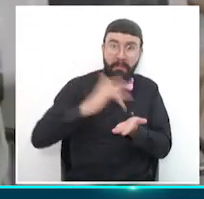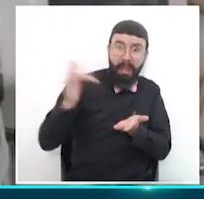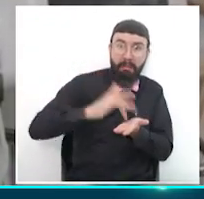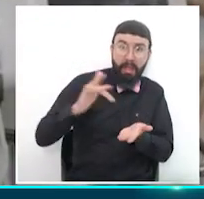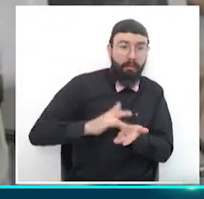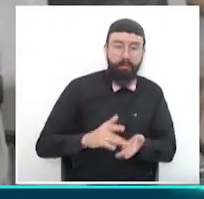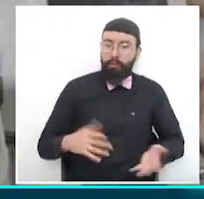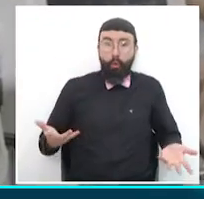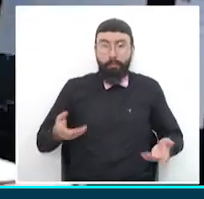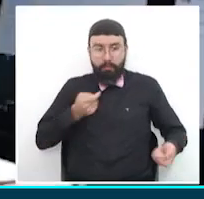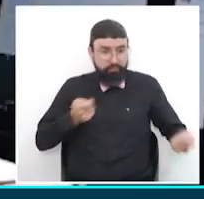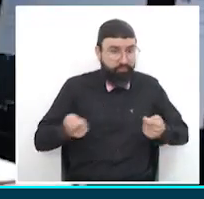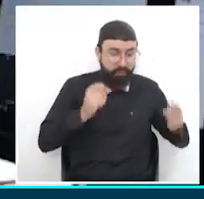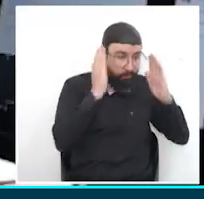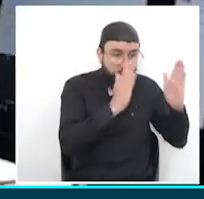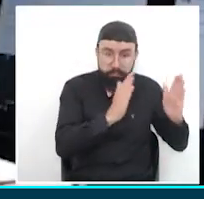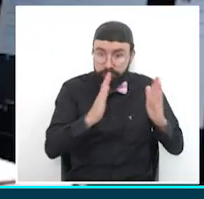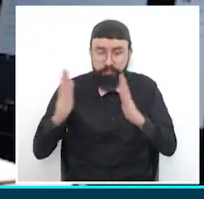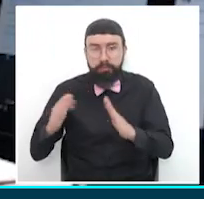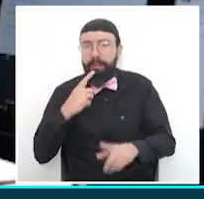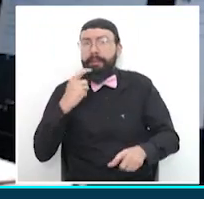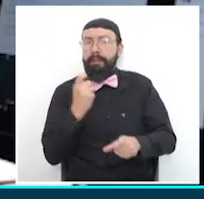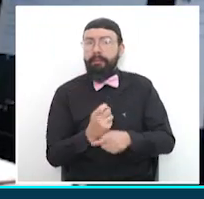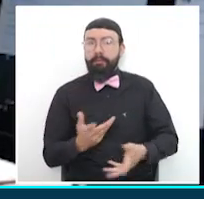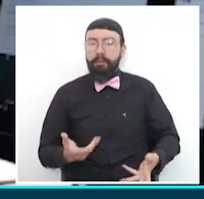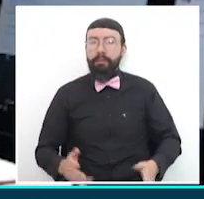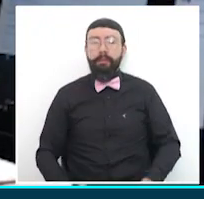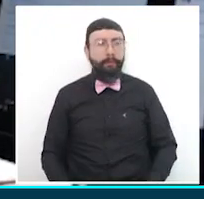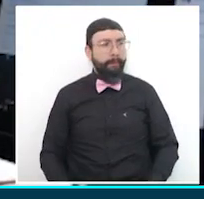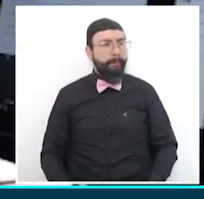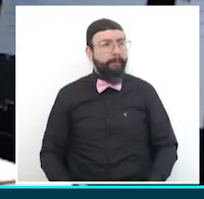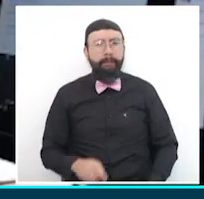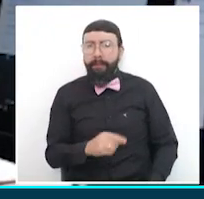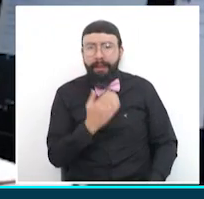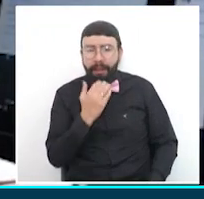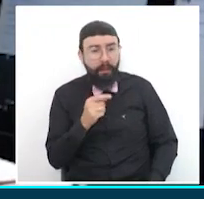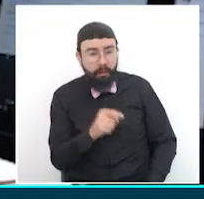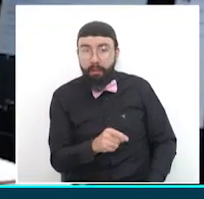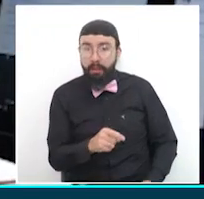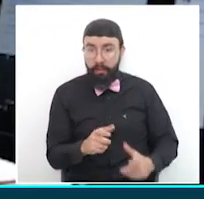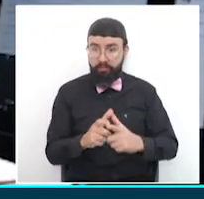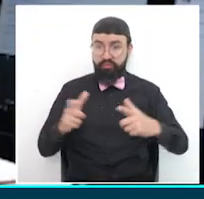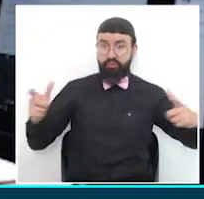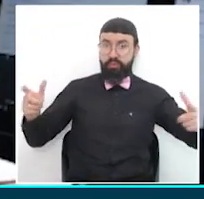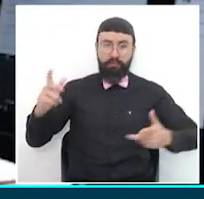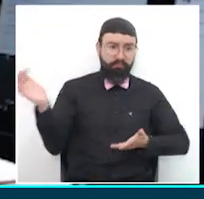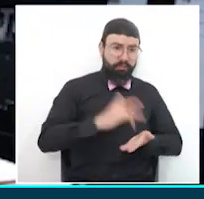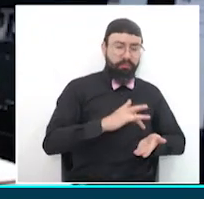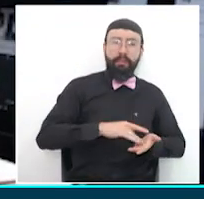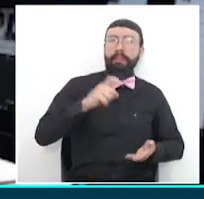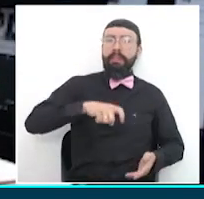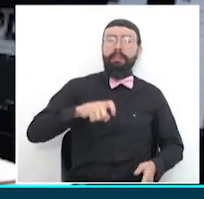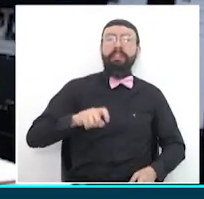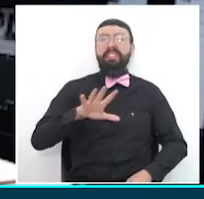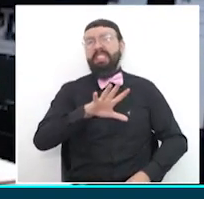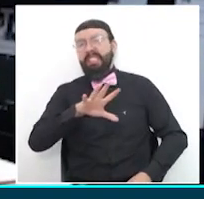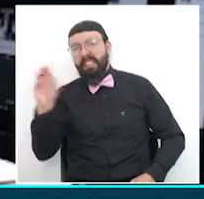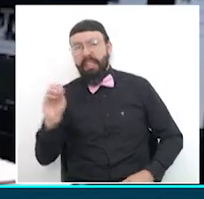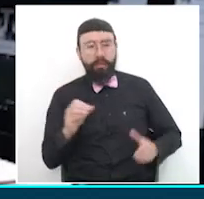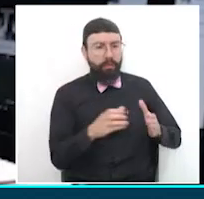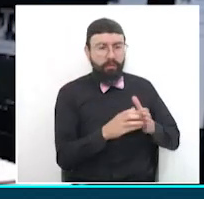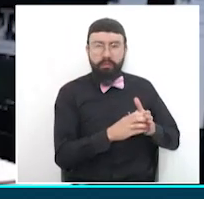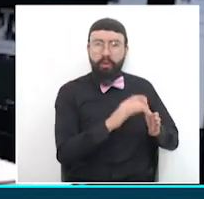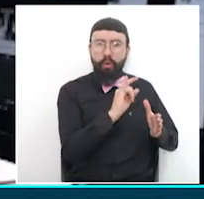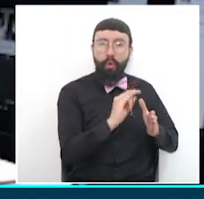atender un gran pico. Por lo más delicado es que si eso llega a pasar, vamos a requerir más de 500 unidades de cuidados